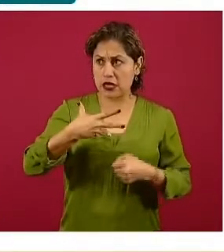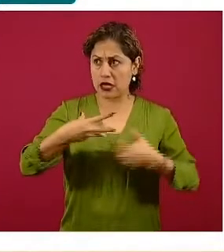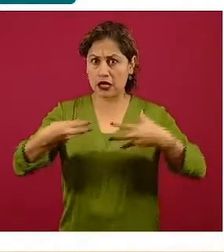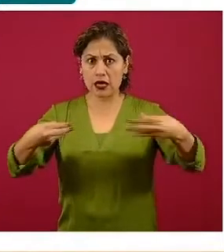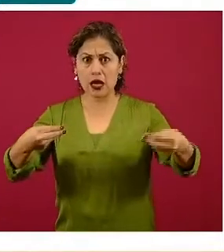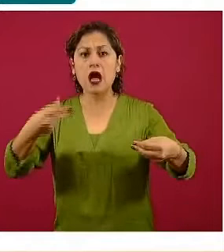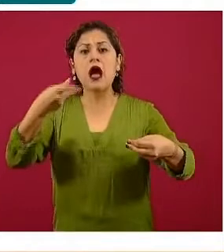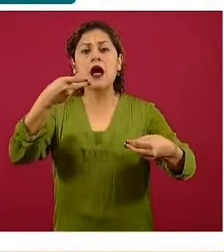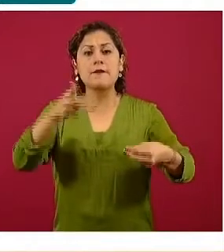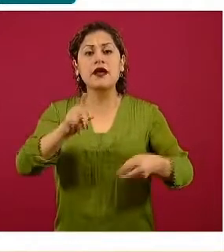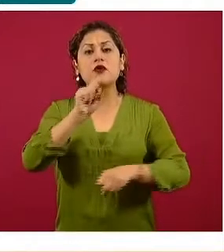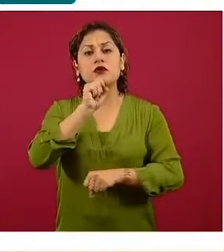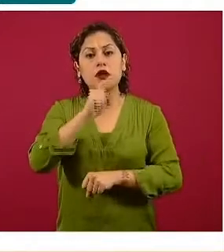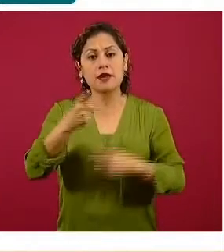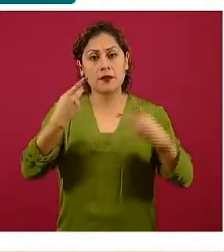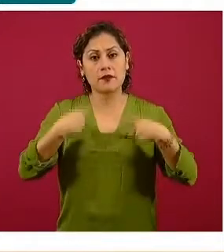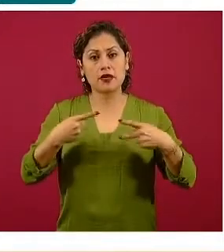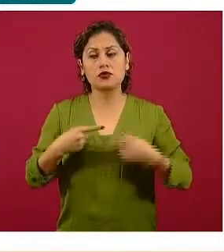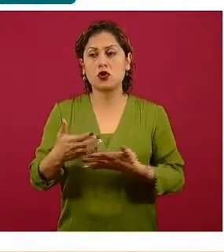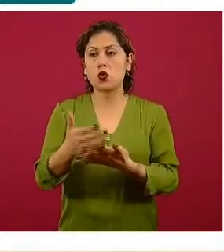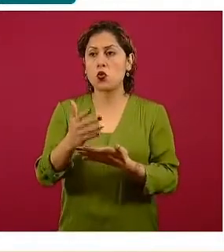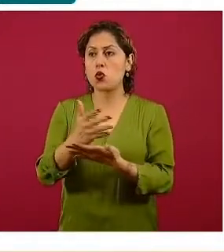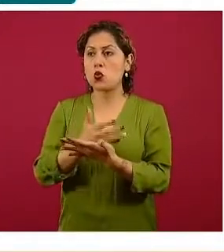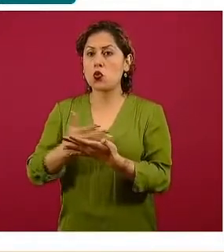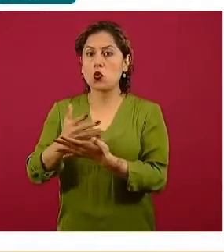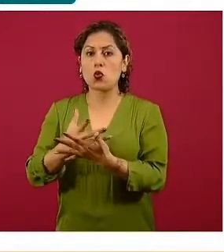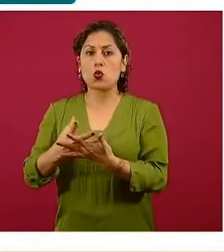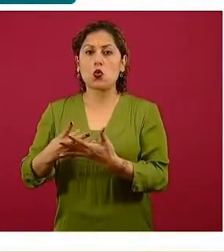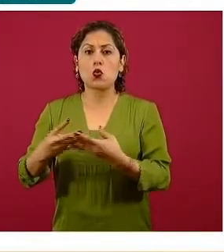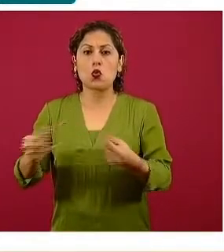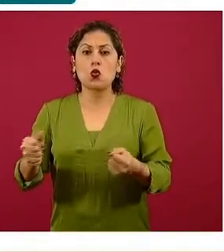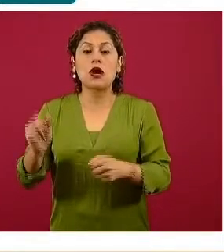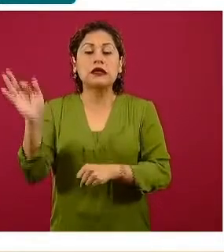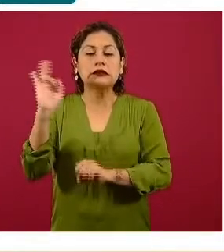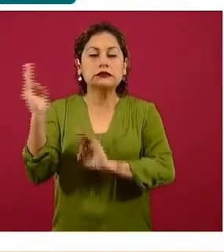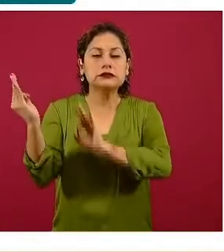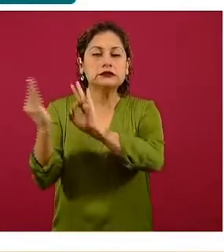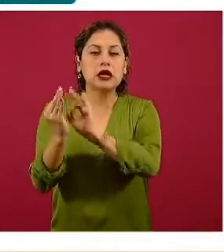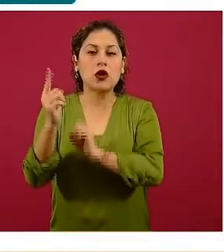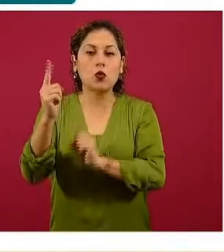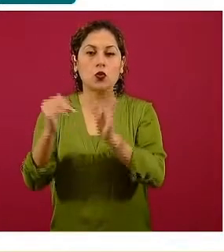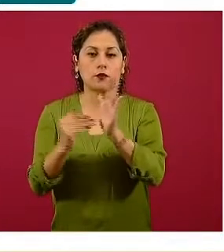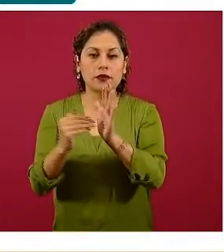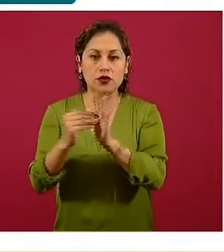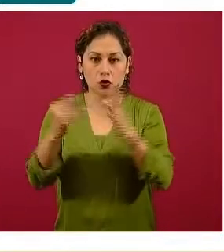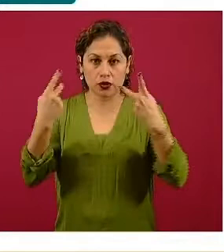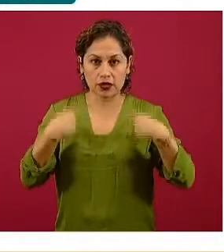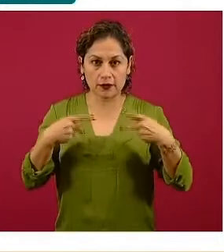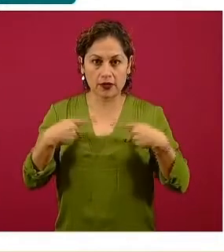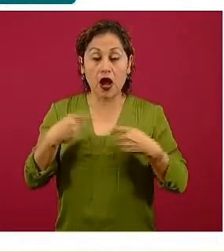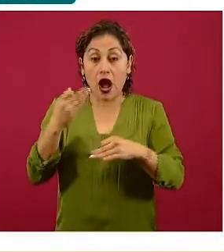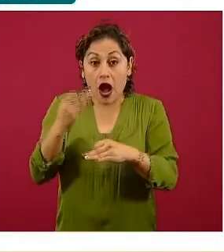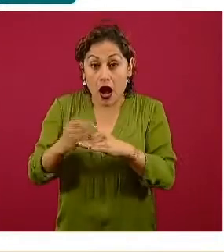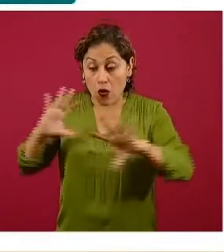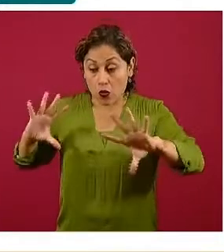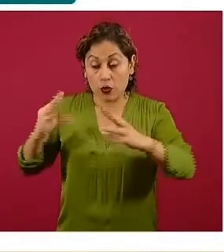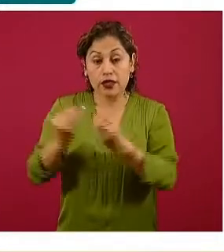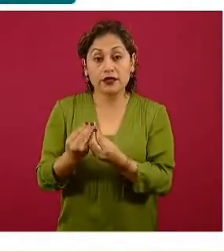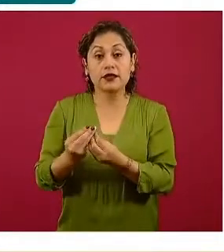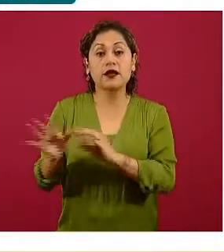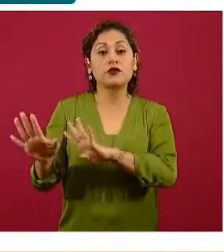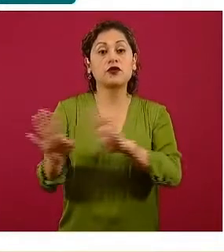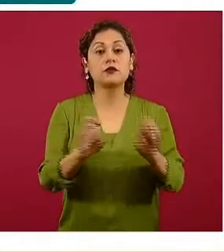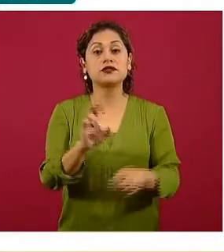y estamos pues prácticamente o muy cerca de llegar al millón de personas. Para el día de hoy son específicamente